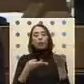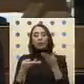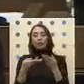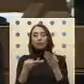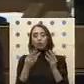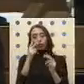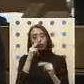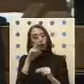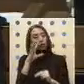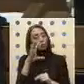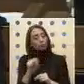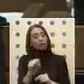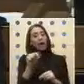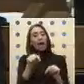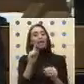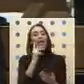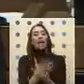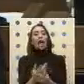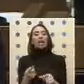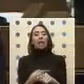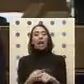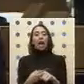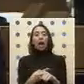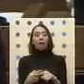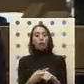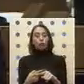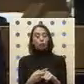el diagnóstico de que aquí había un abuso